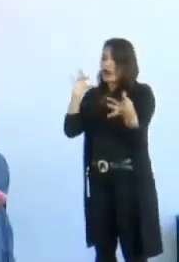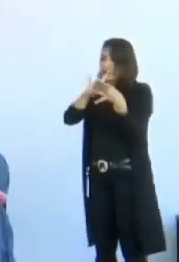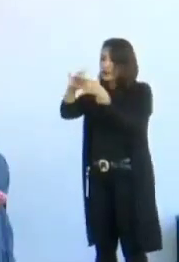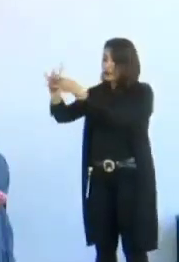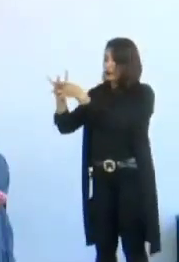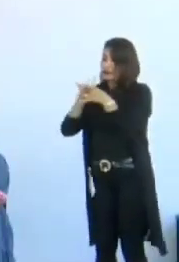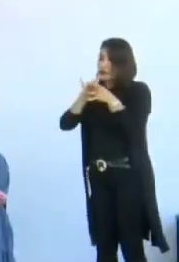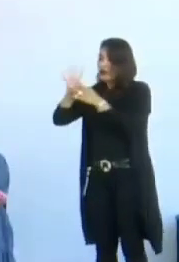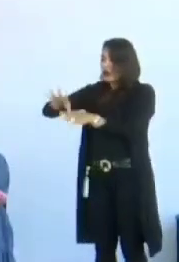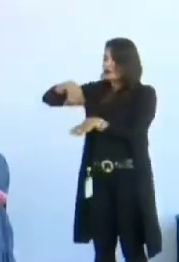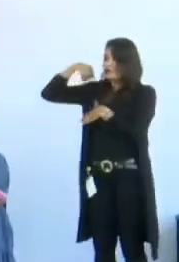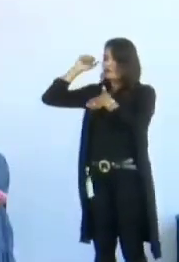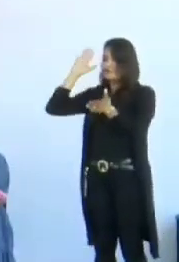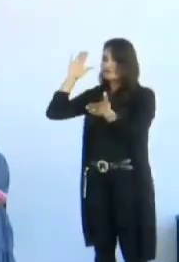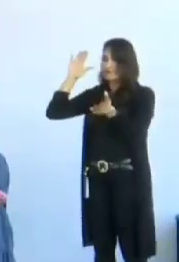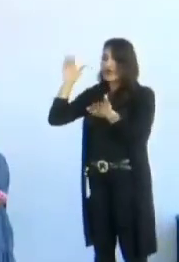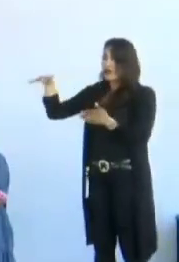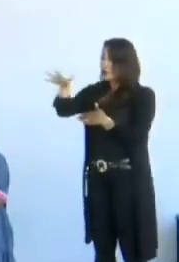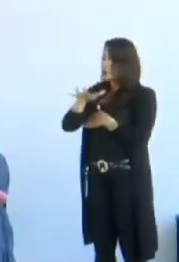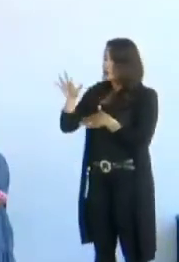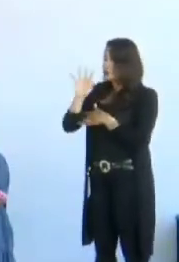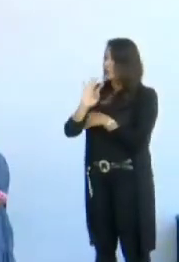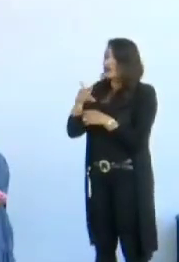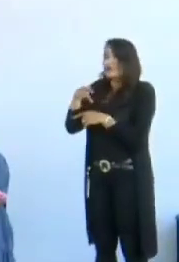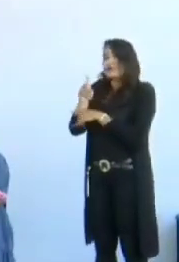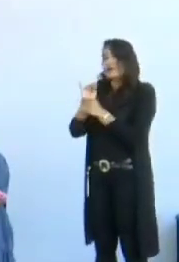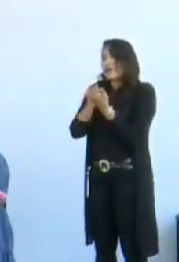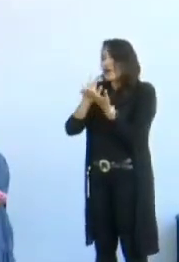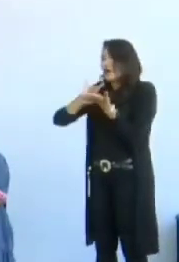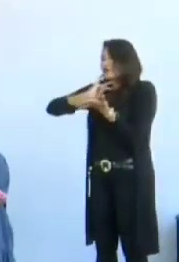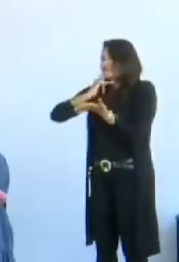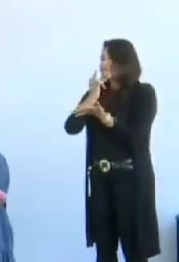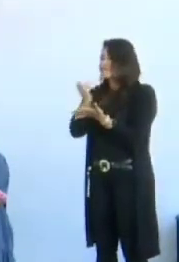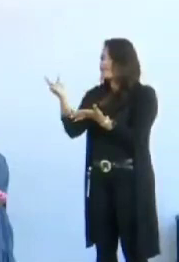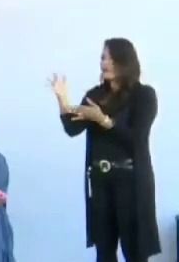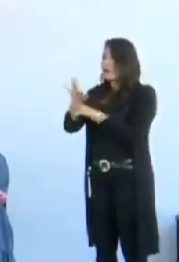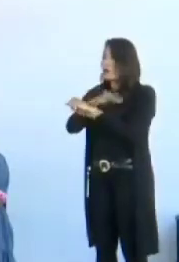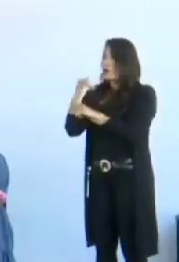compromiso de todos los presentes, a los cuales agradezco